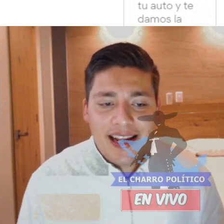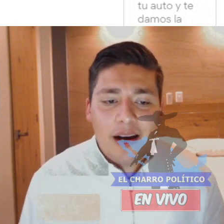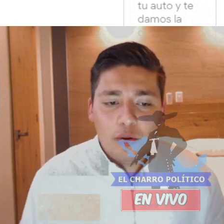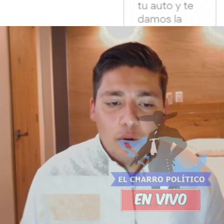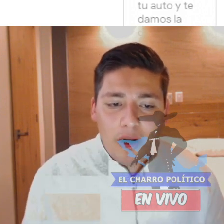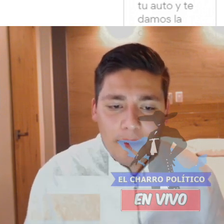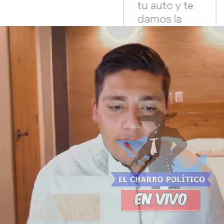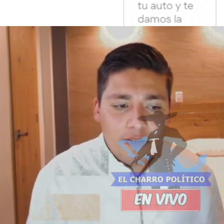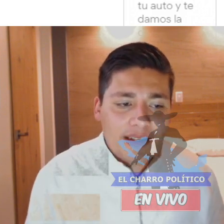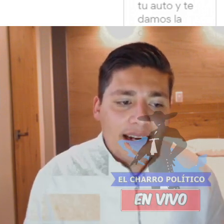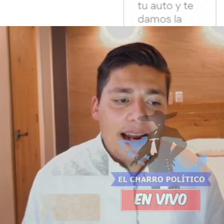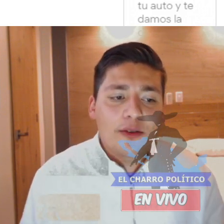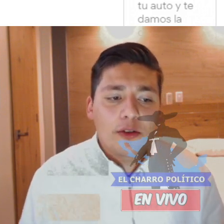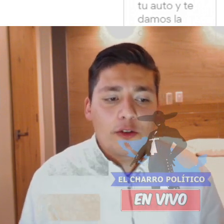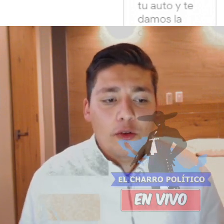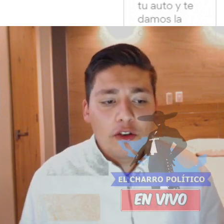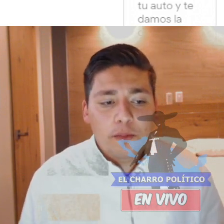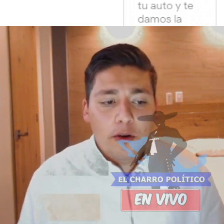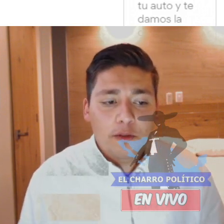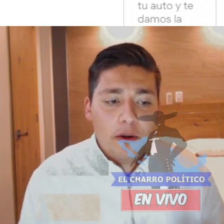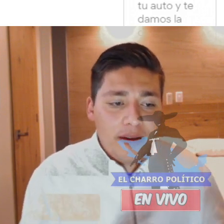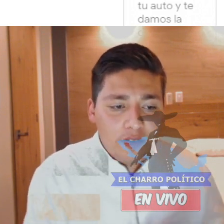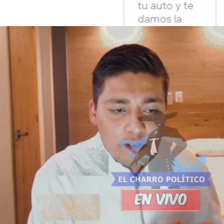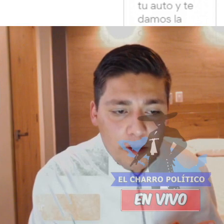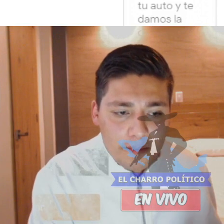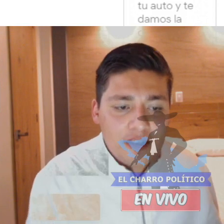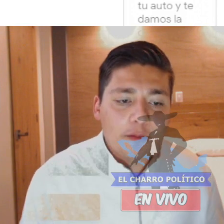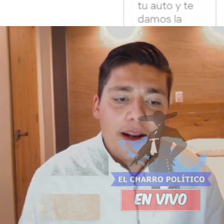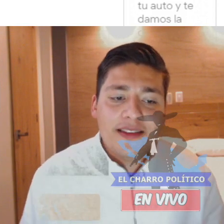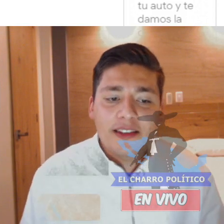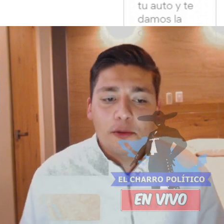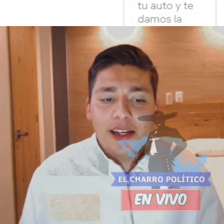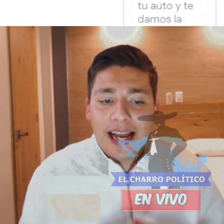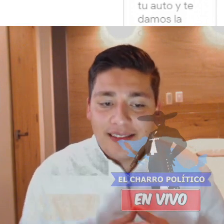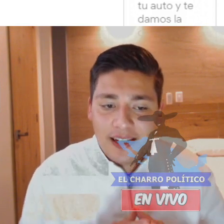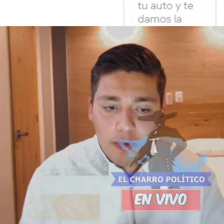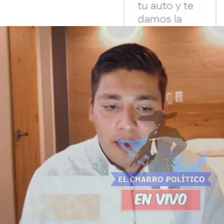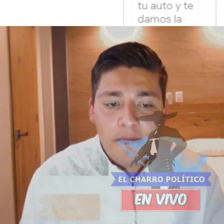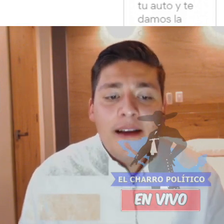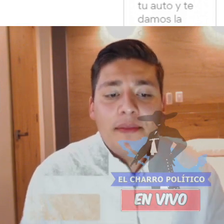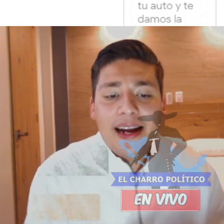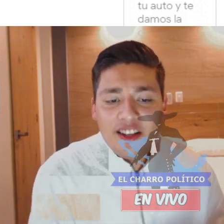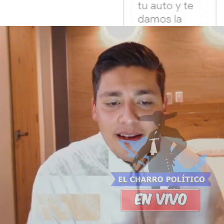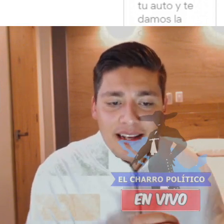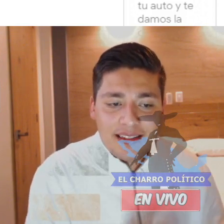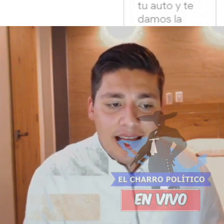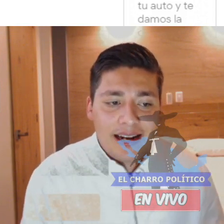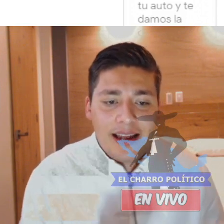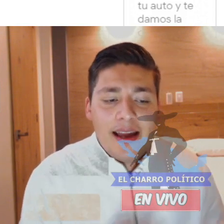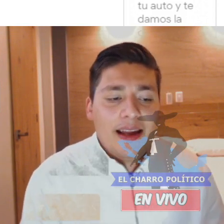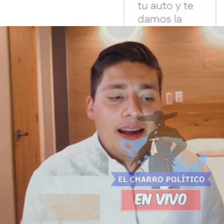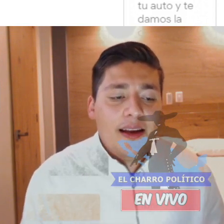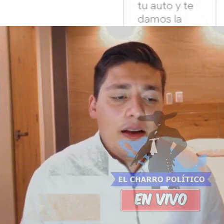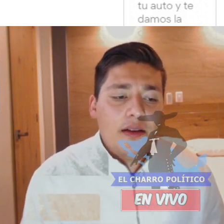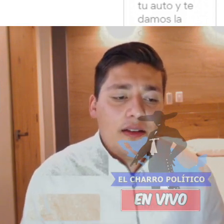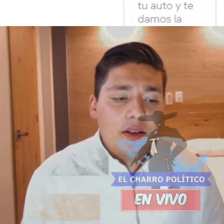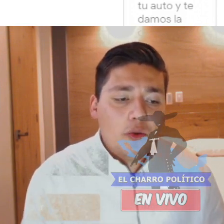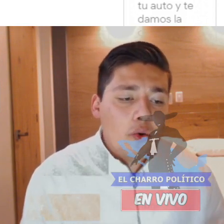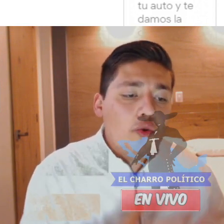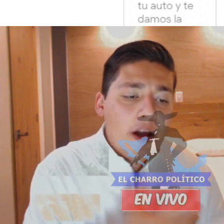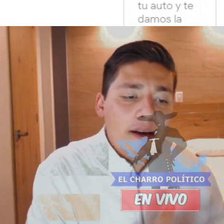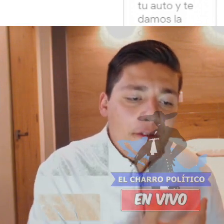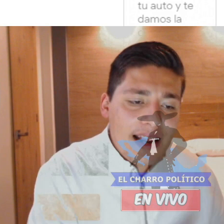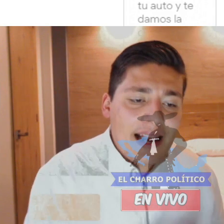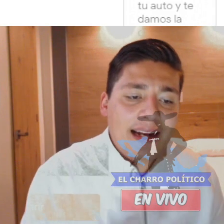de Energía otorgó a Petróleos Mexicanos los primeros dos permisos para distribuir gas licuado de Gas Bienestar,